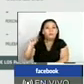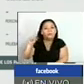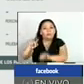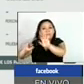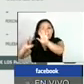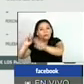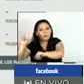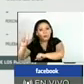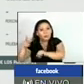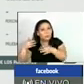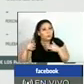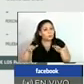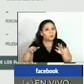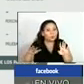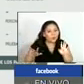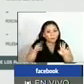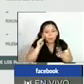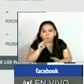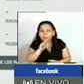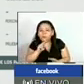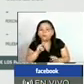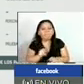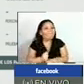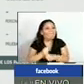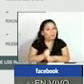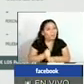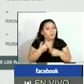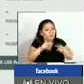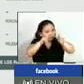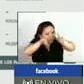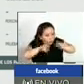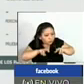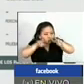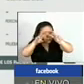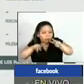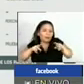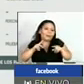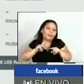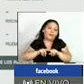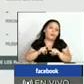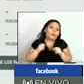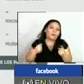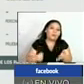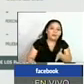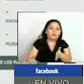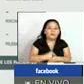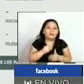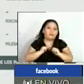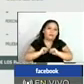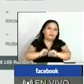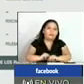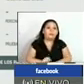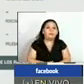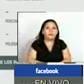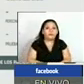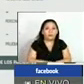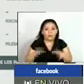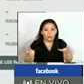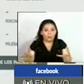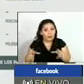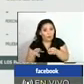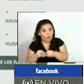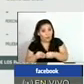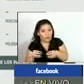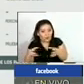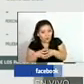fueron confirmadas por COVID-19, fueron tratadas, pero murieron luchando contra este mal. El total de casos